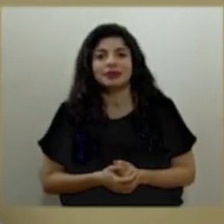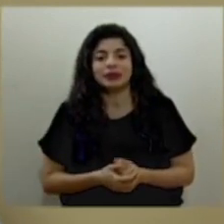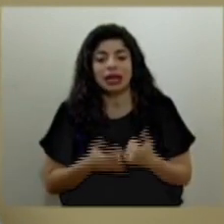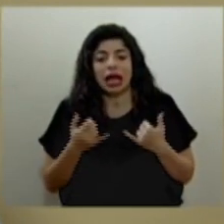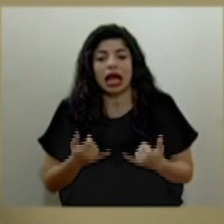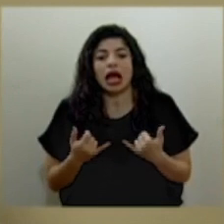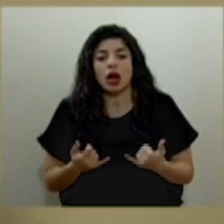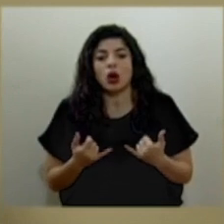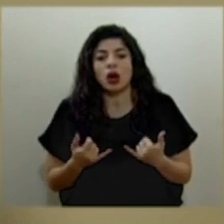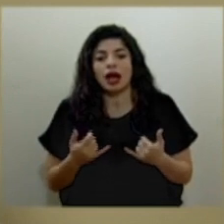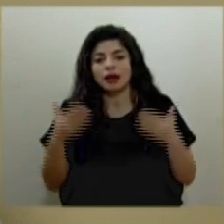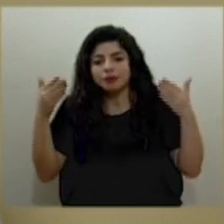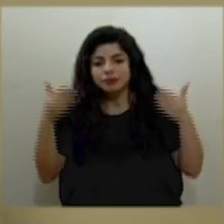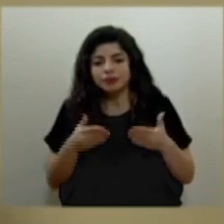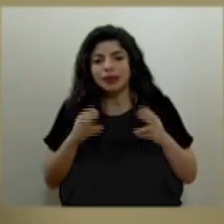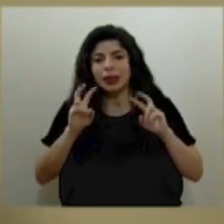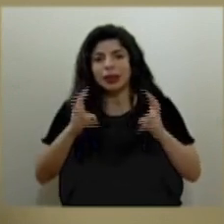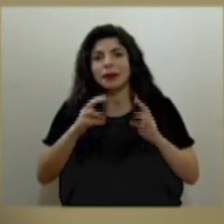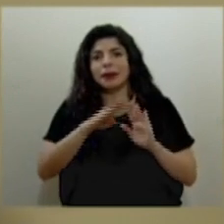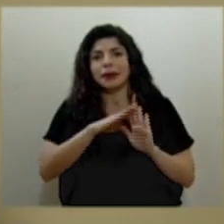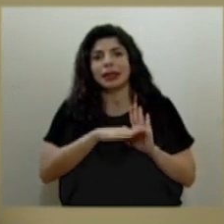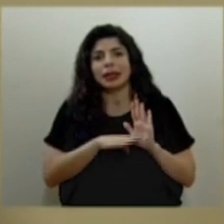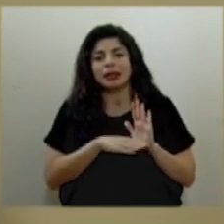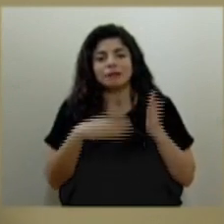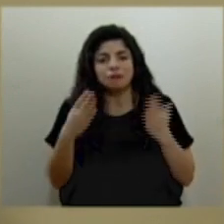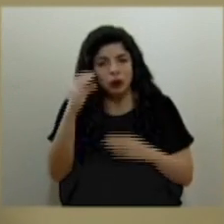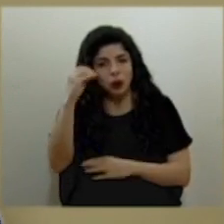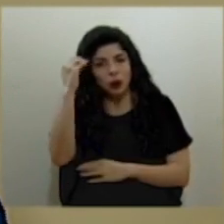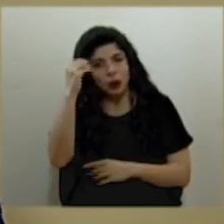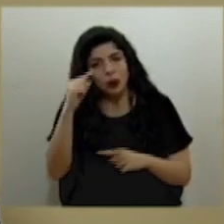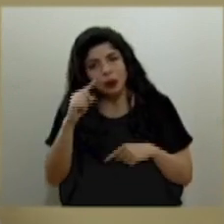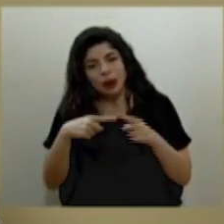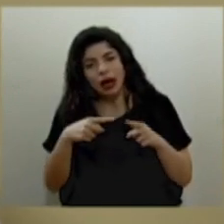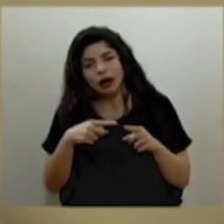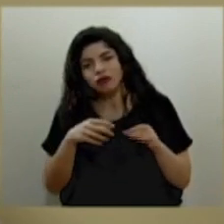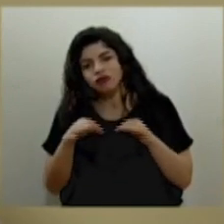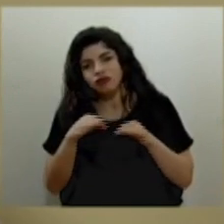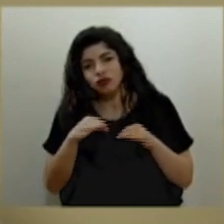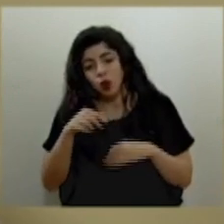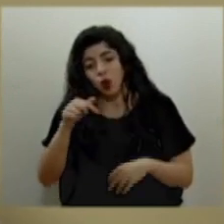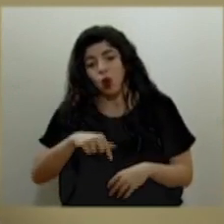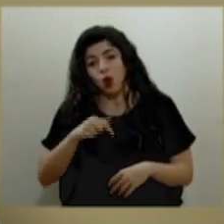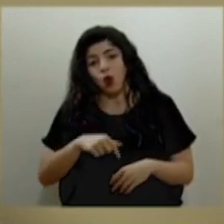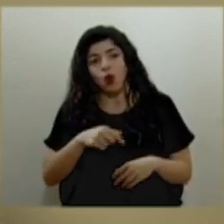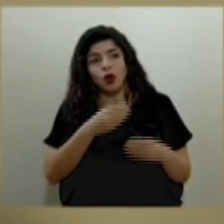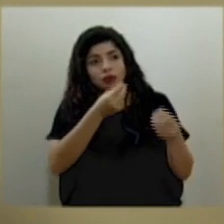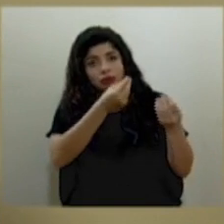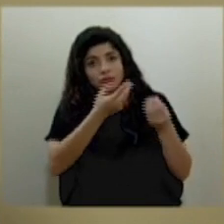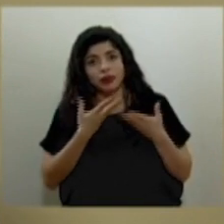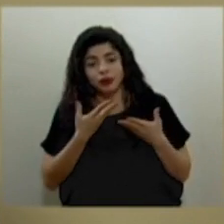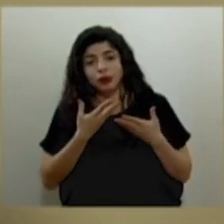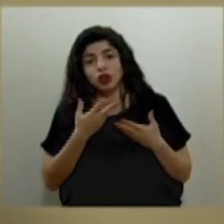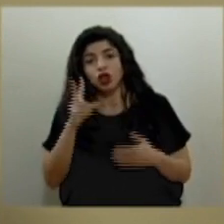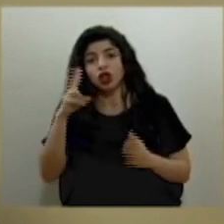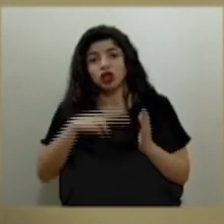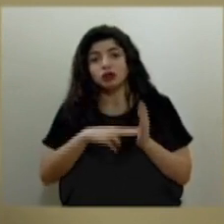Vamos a entrar con el tema de medidas. Obviamente, pues vamos a mencionar que hoy tenemos el reporte